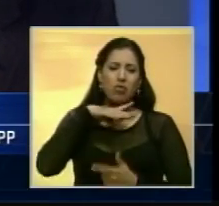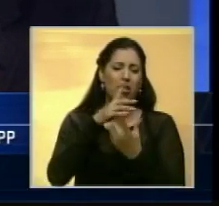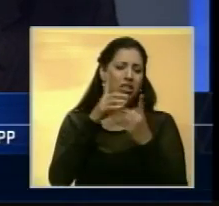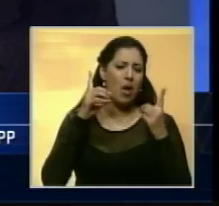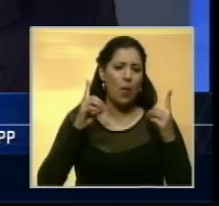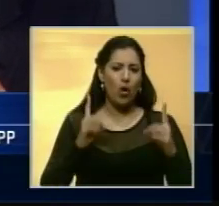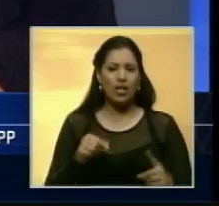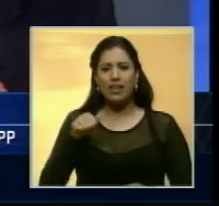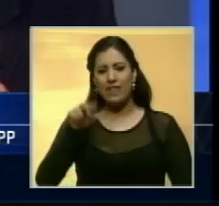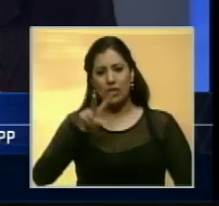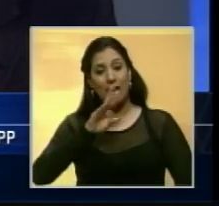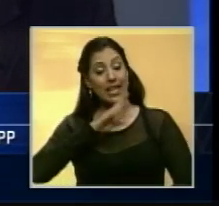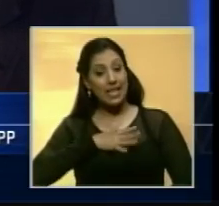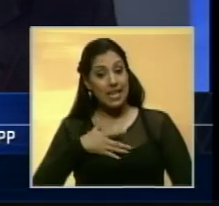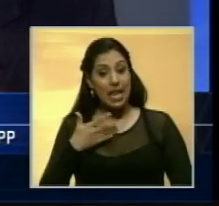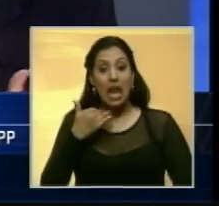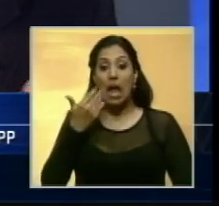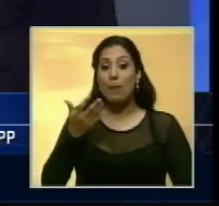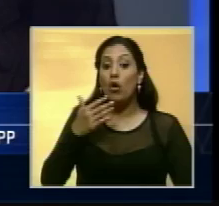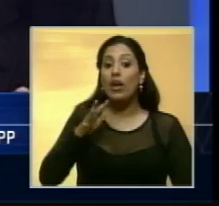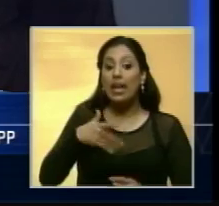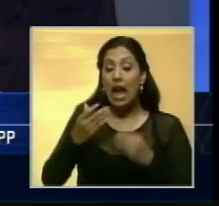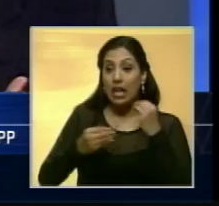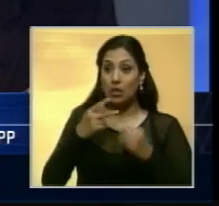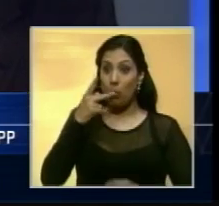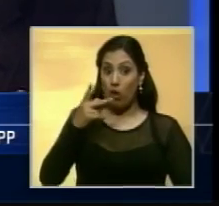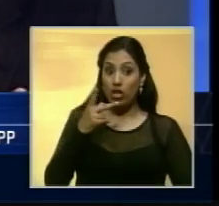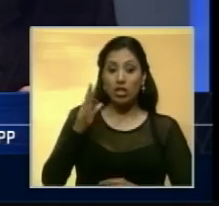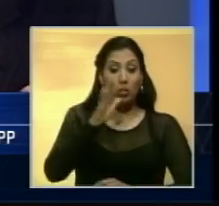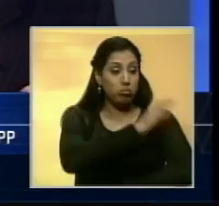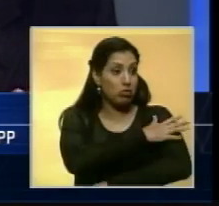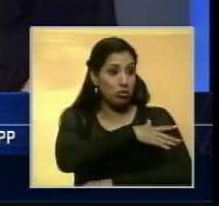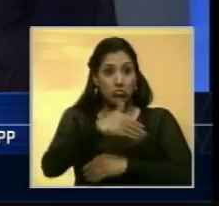democráticas. En Venezuela quien quiera hacer política, hacer